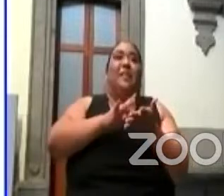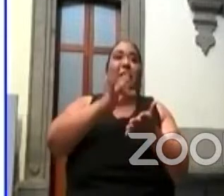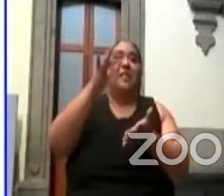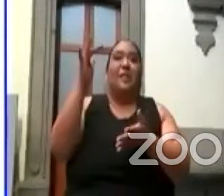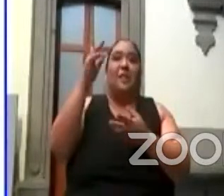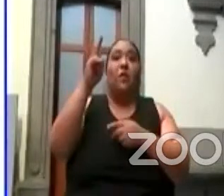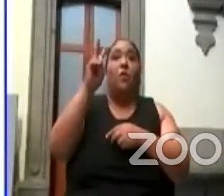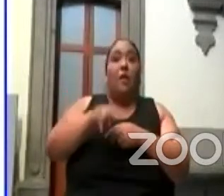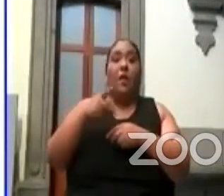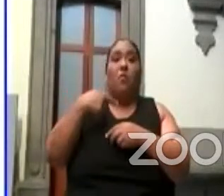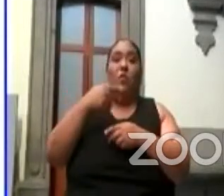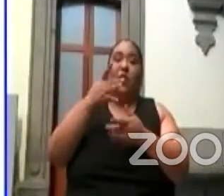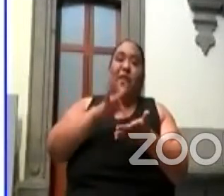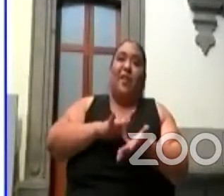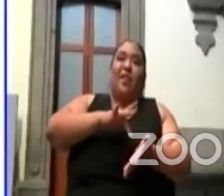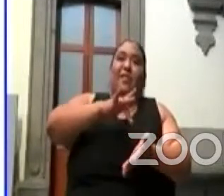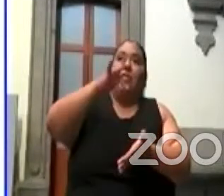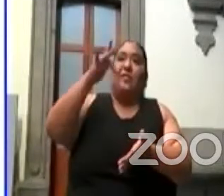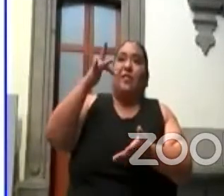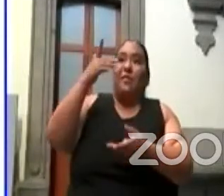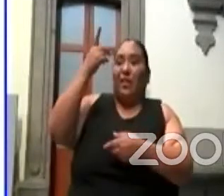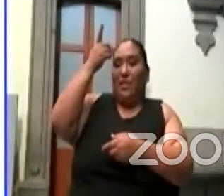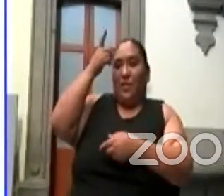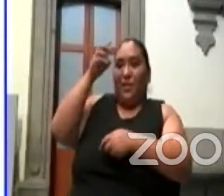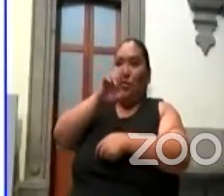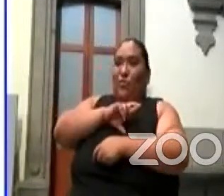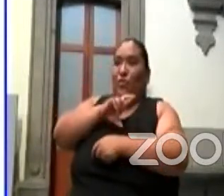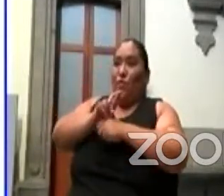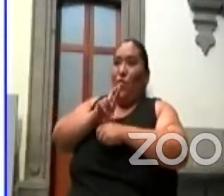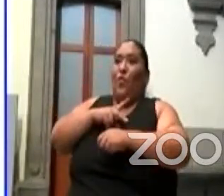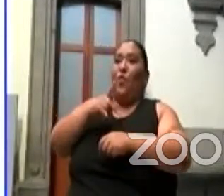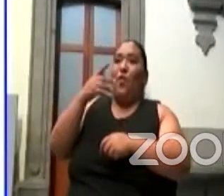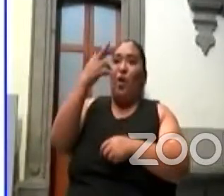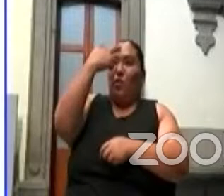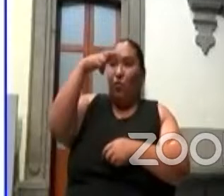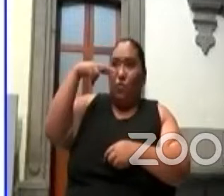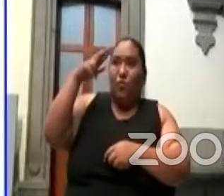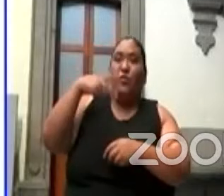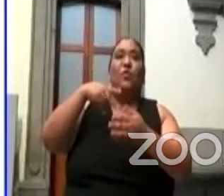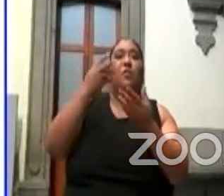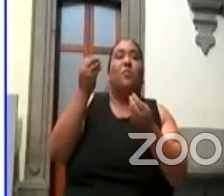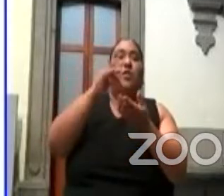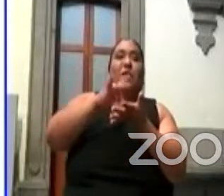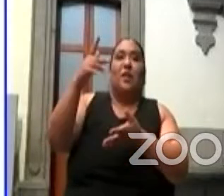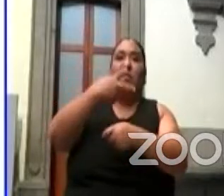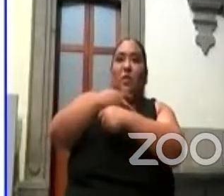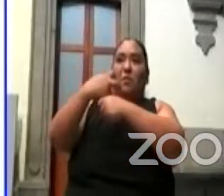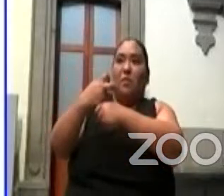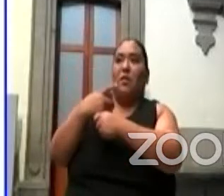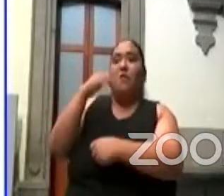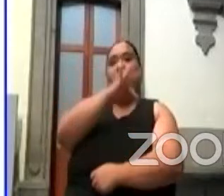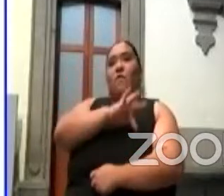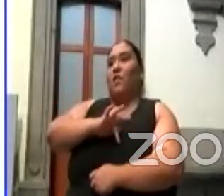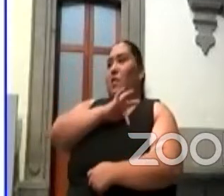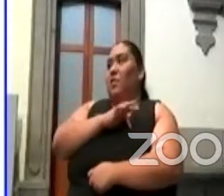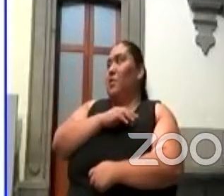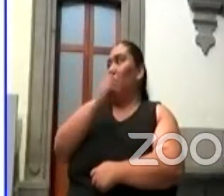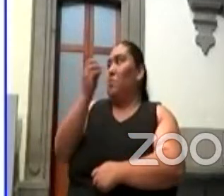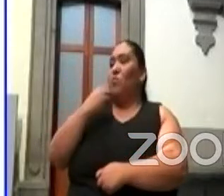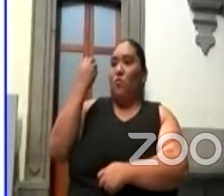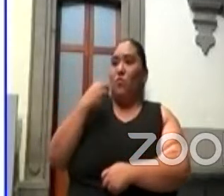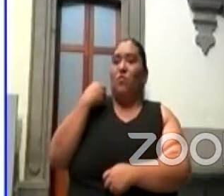Bueno, antes que nada, agradecerle a la directora Ruth. Muchísimas gracias por la invitación y felicitar a la directora por hacer esto